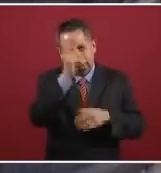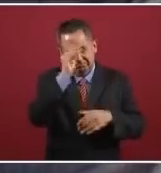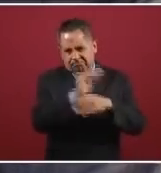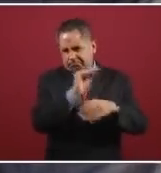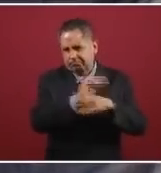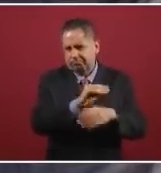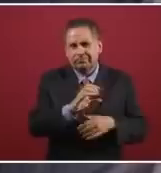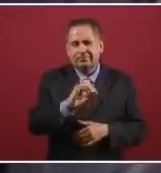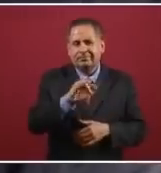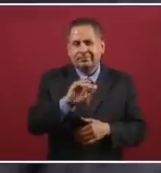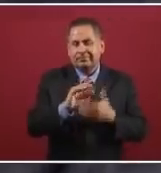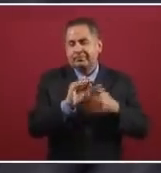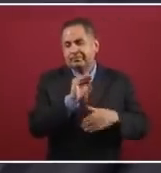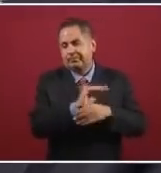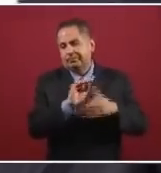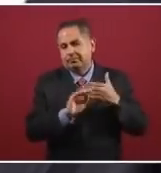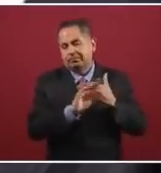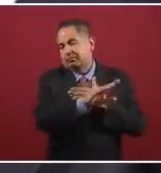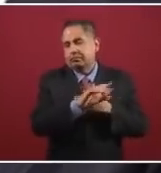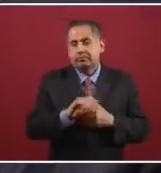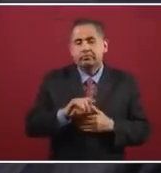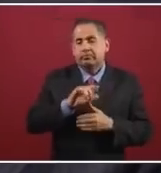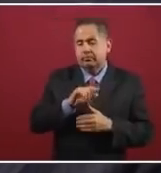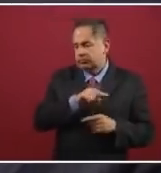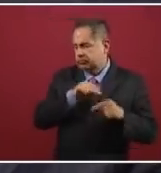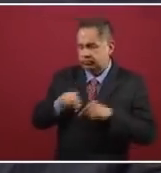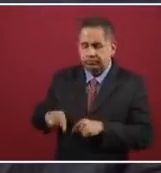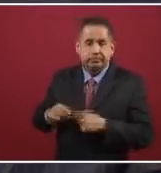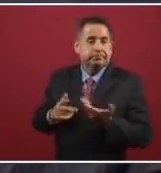de lo que después también